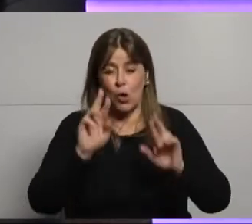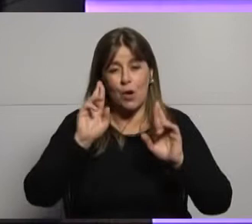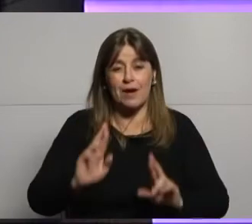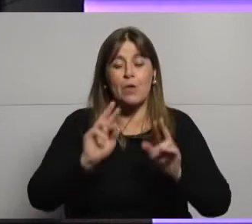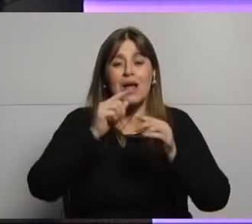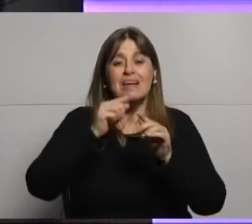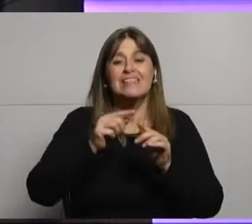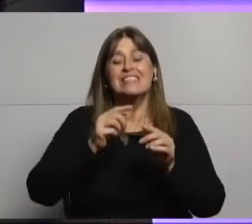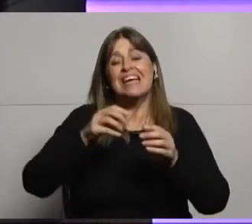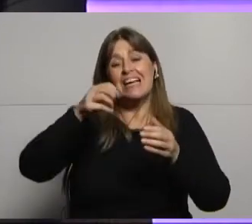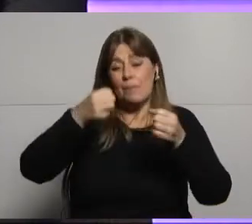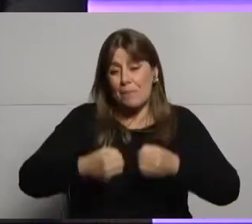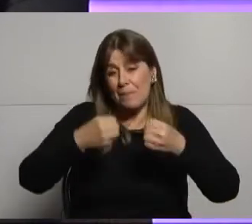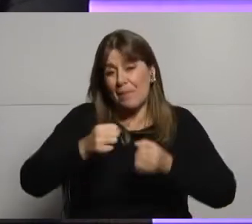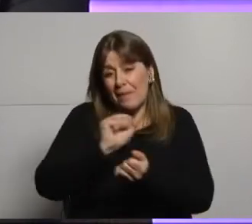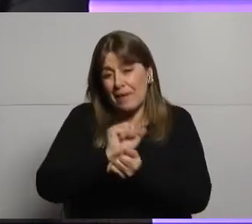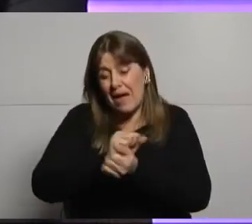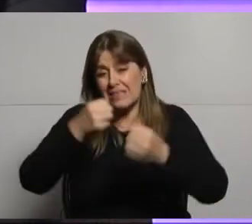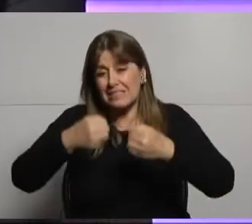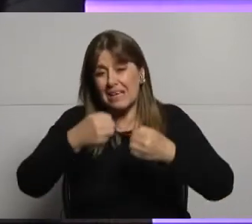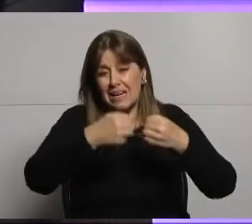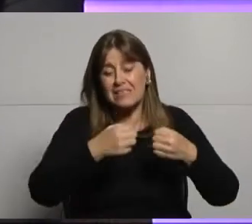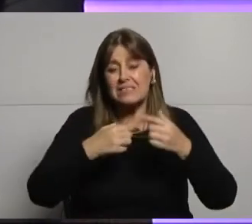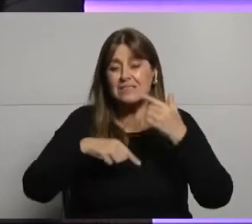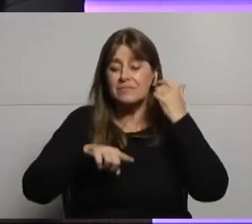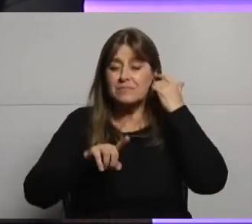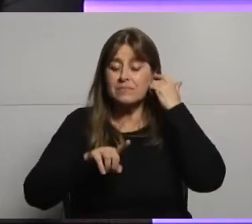centros penitenciarios, en